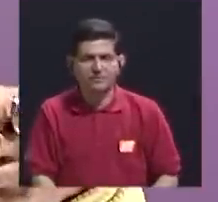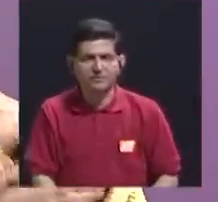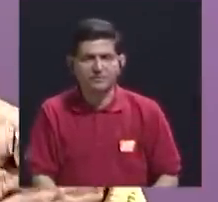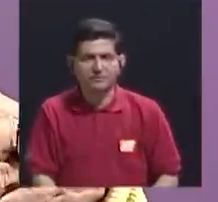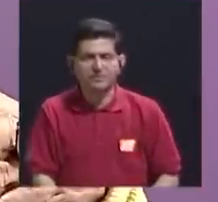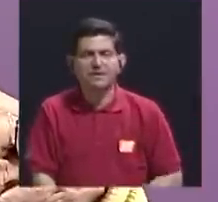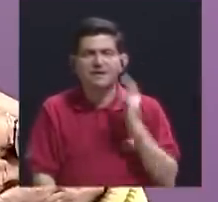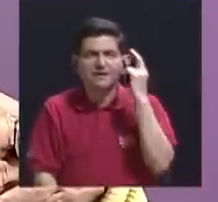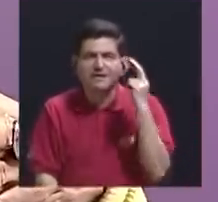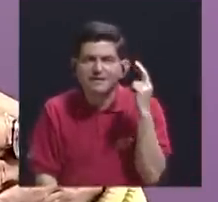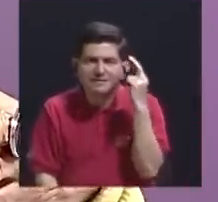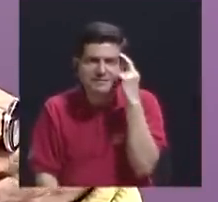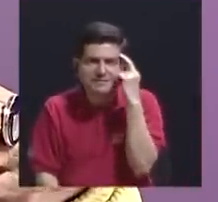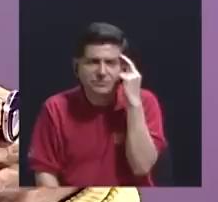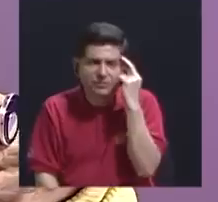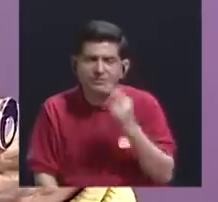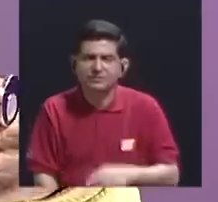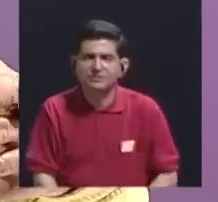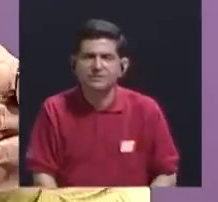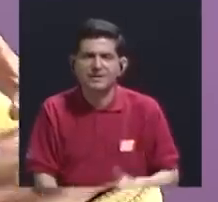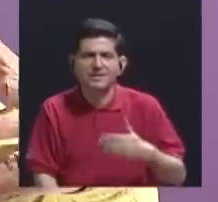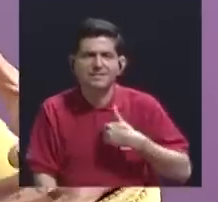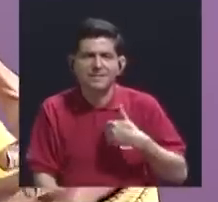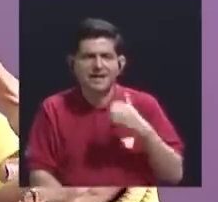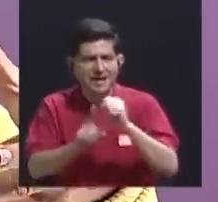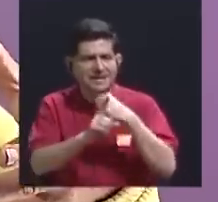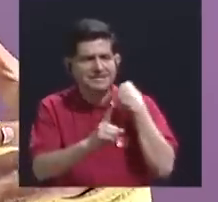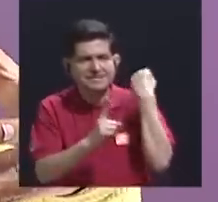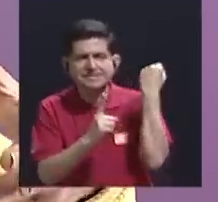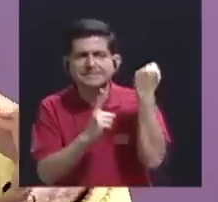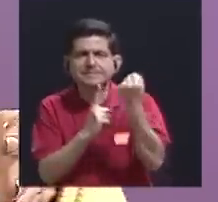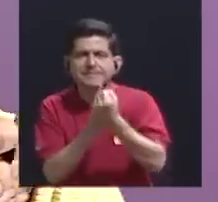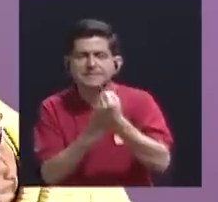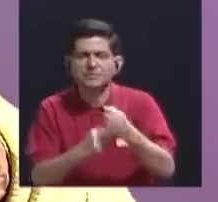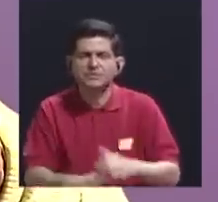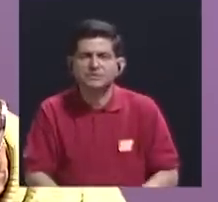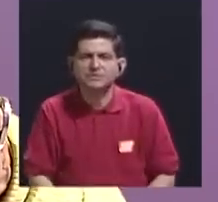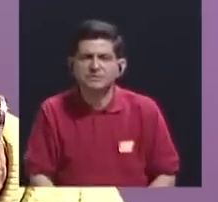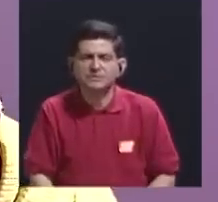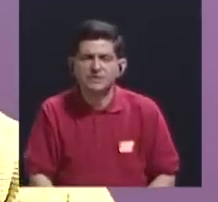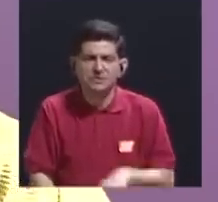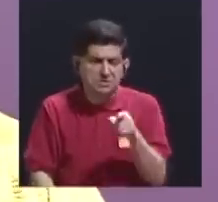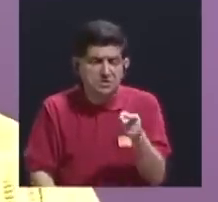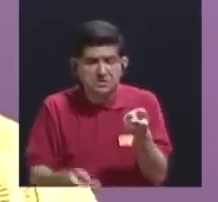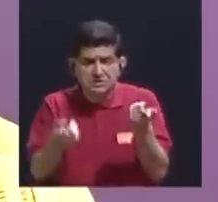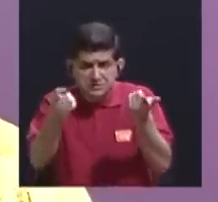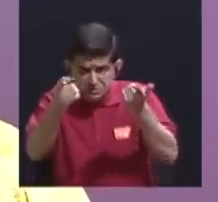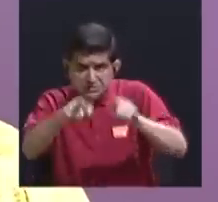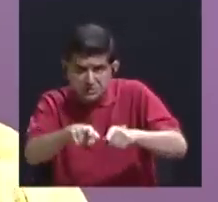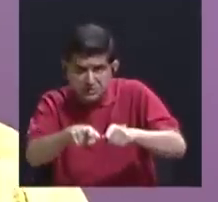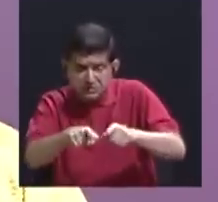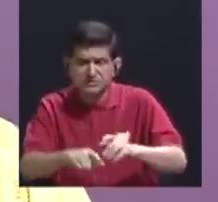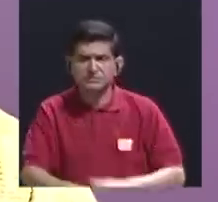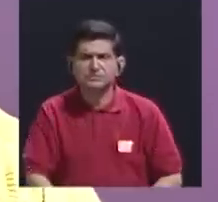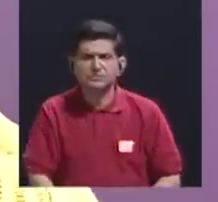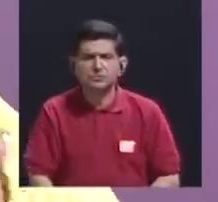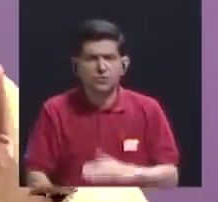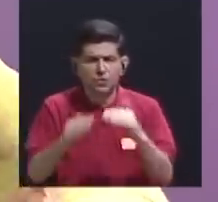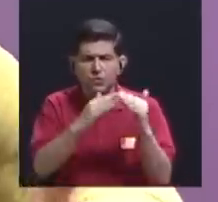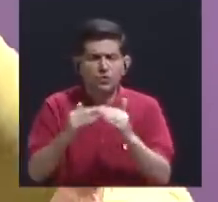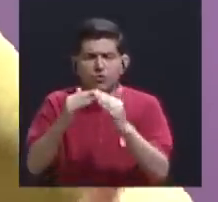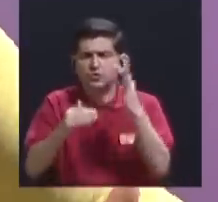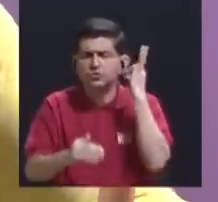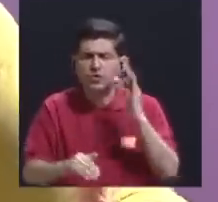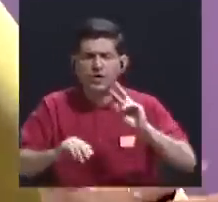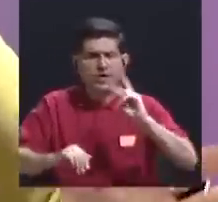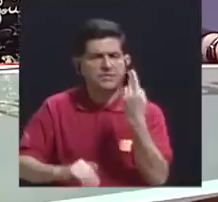es por un por una situación de de ciudadanas de